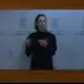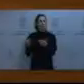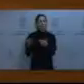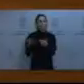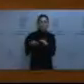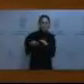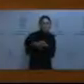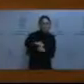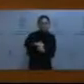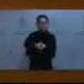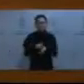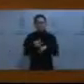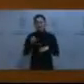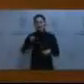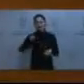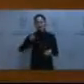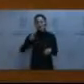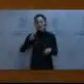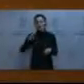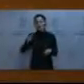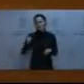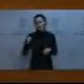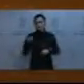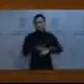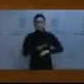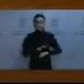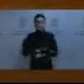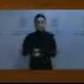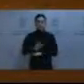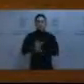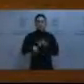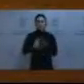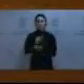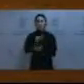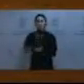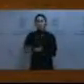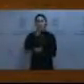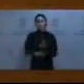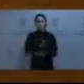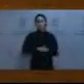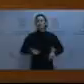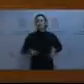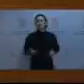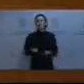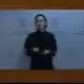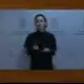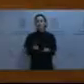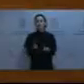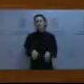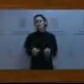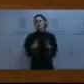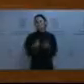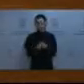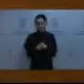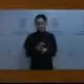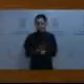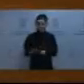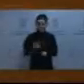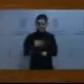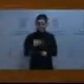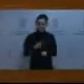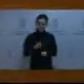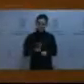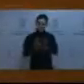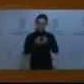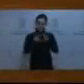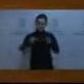Alcoa, en la medida que los fondos que recibe pueden cubrir hasta el 20% de los costes totales de la empresa, en este caso